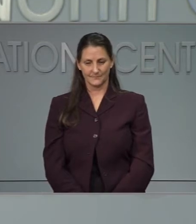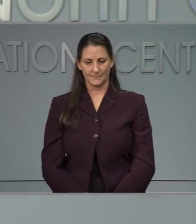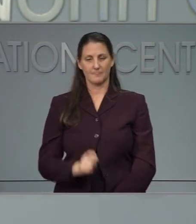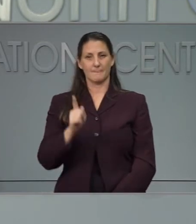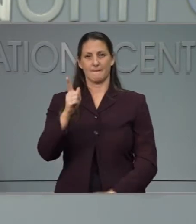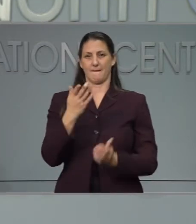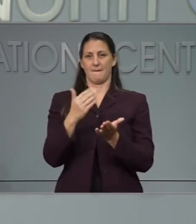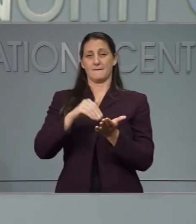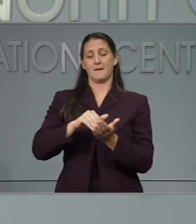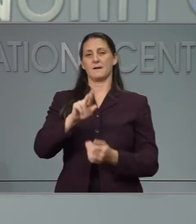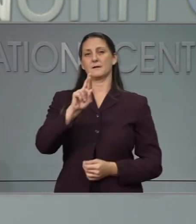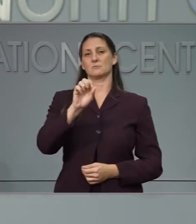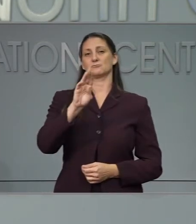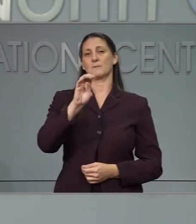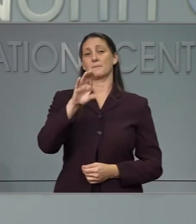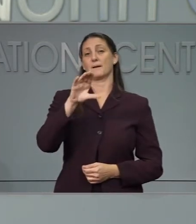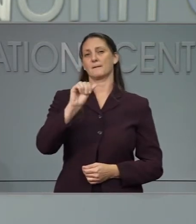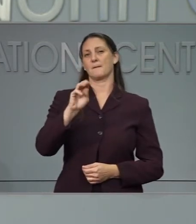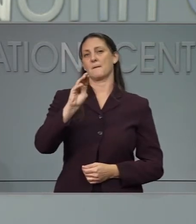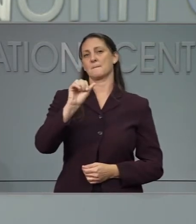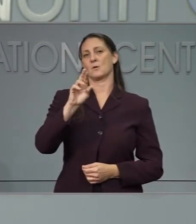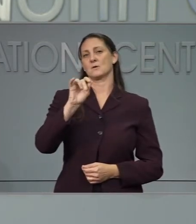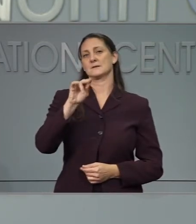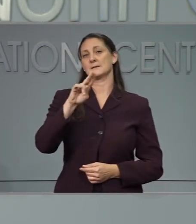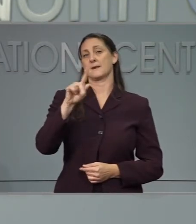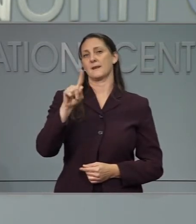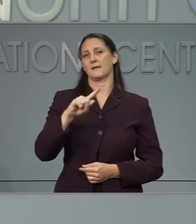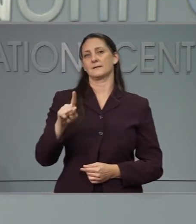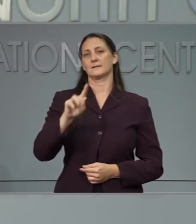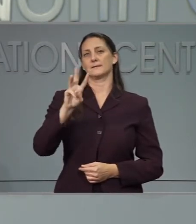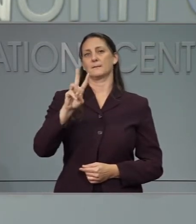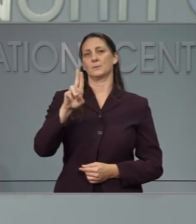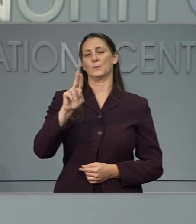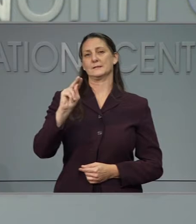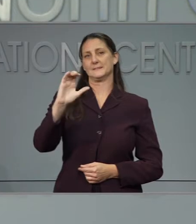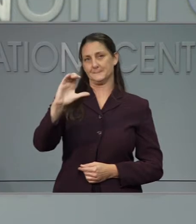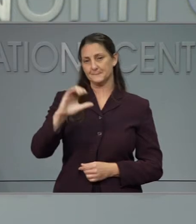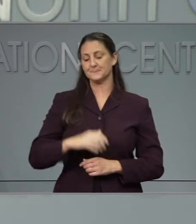Seguimiento. Pregunta de seguimiento de Rebeca Martínez.